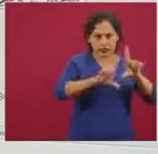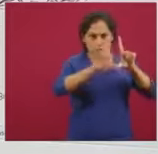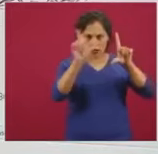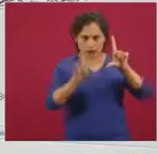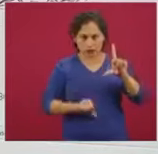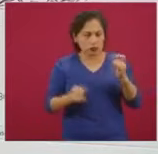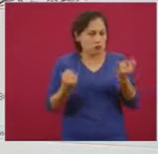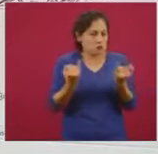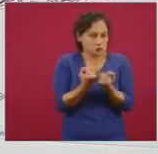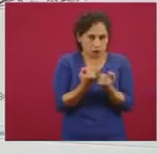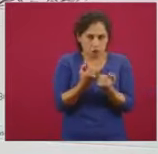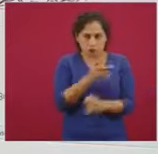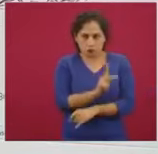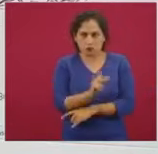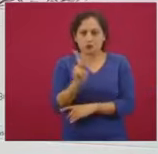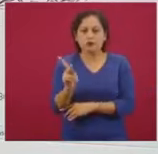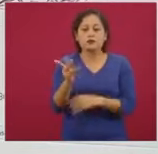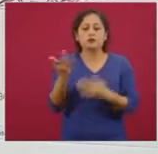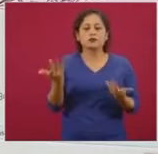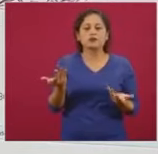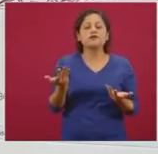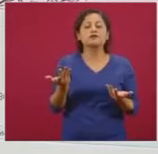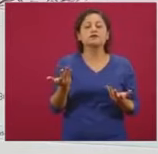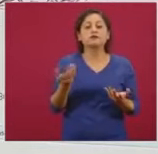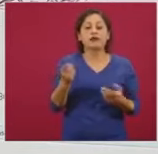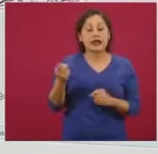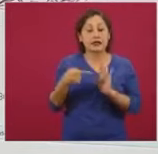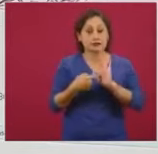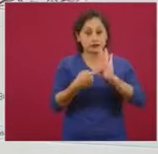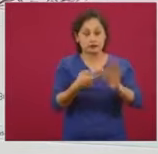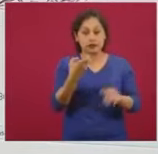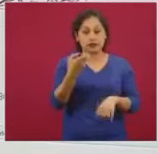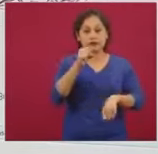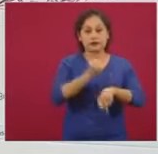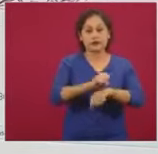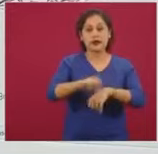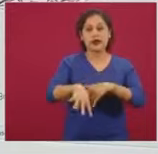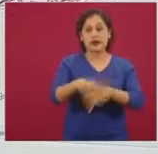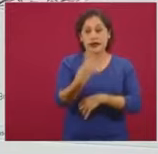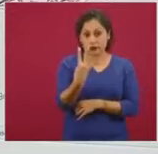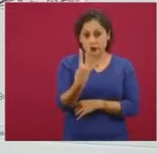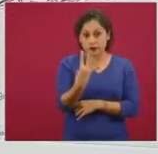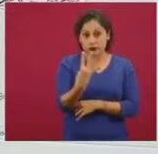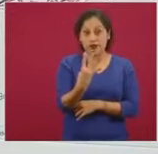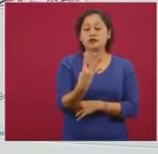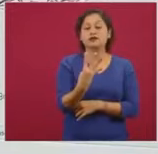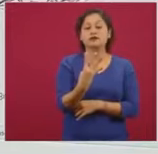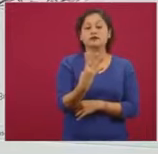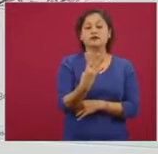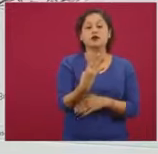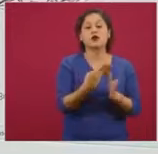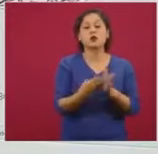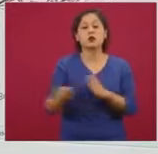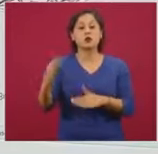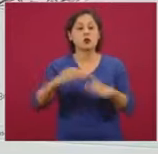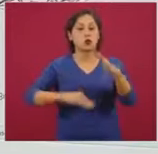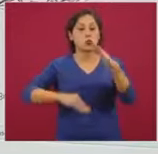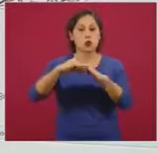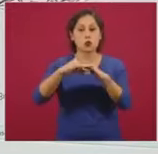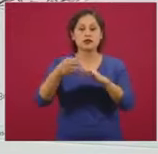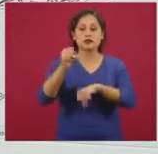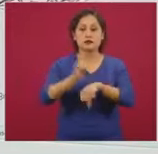nacional, teniendo su incremento también a partir de la semana 14, llegando a su pico máximo en la semana 21, con un